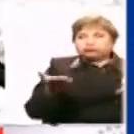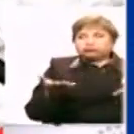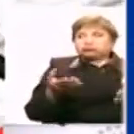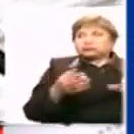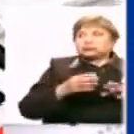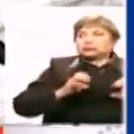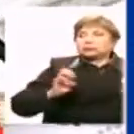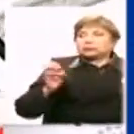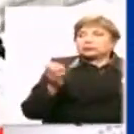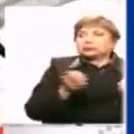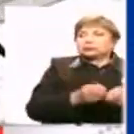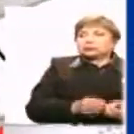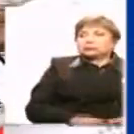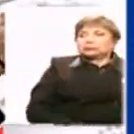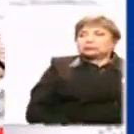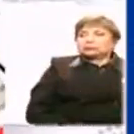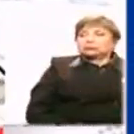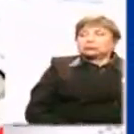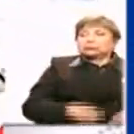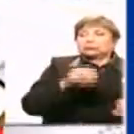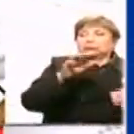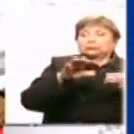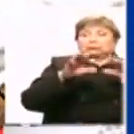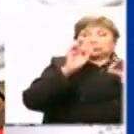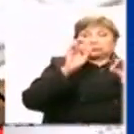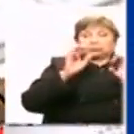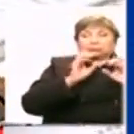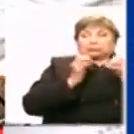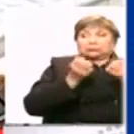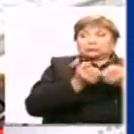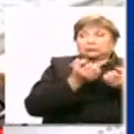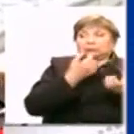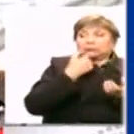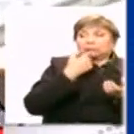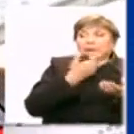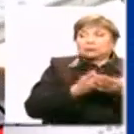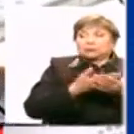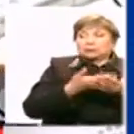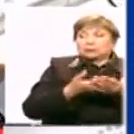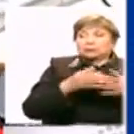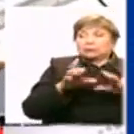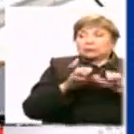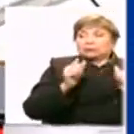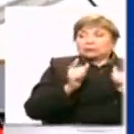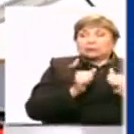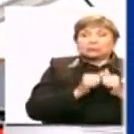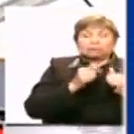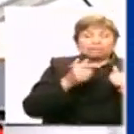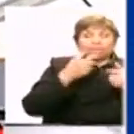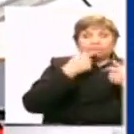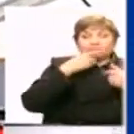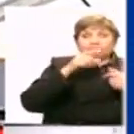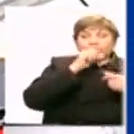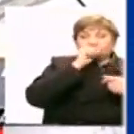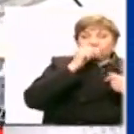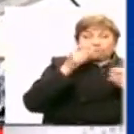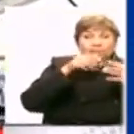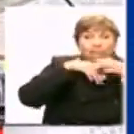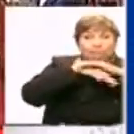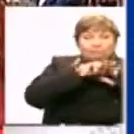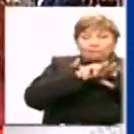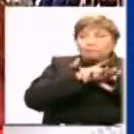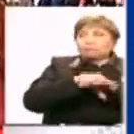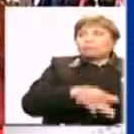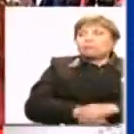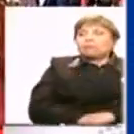Perú Libre, del Perú Libre, suponemos previo a Pedro Castillo. Pero lo que escuchas ahí